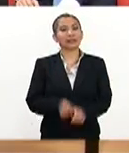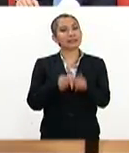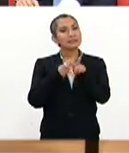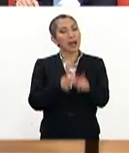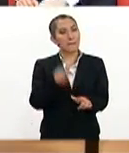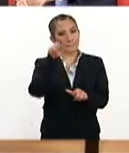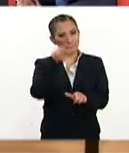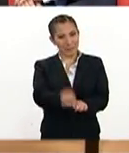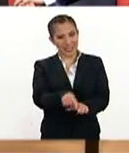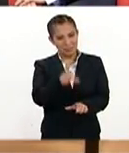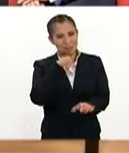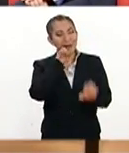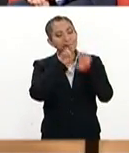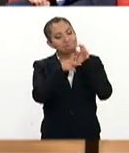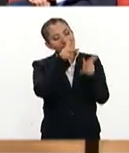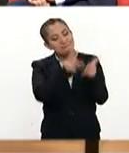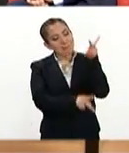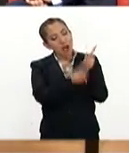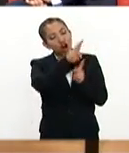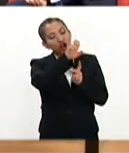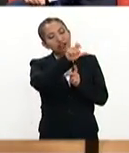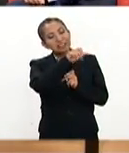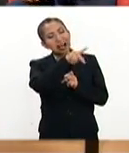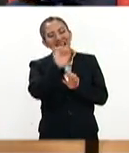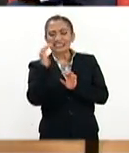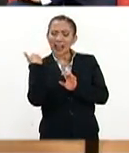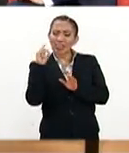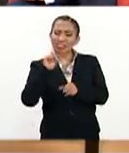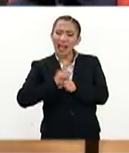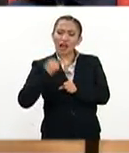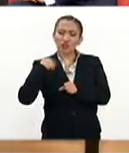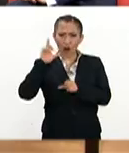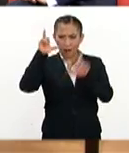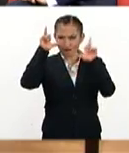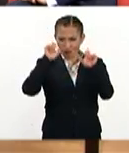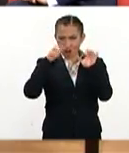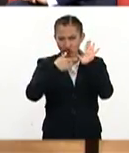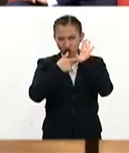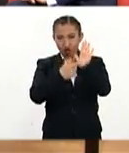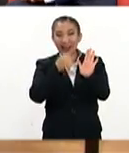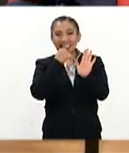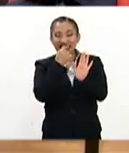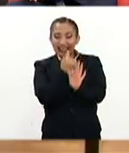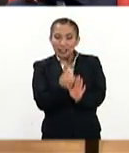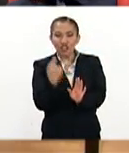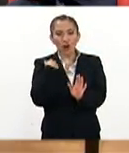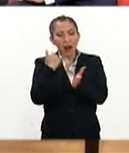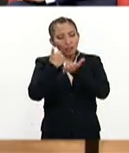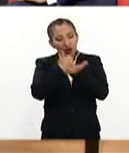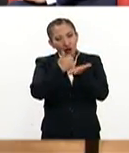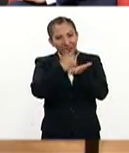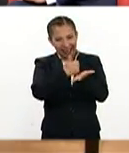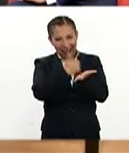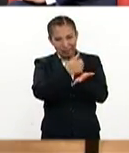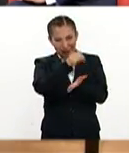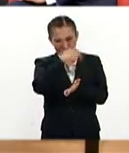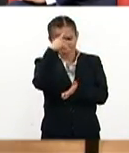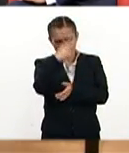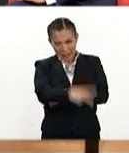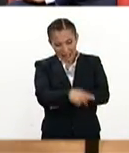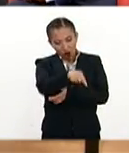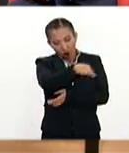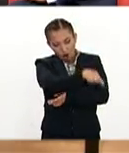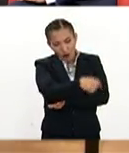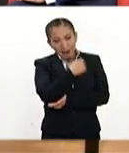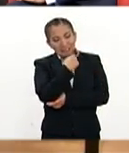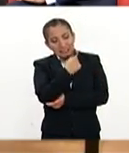Continuando con esta charla, Roxana, hace unos días una fotografía de un niño chalancito, como así se les llama aquí en México, ¿no? A estos